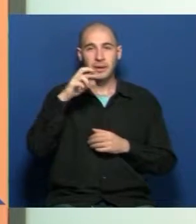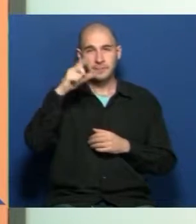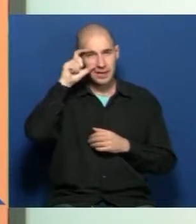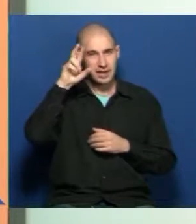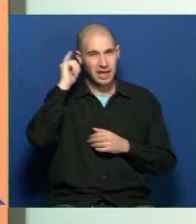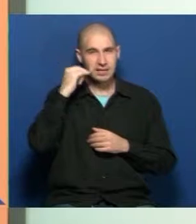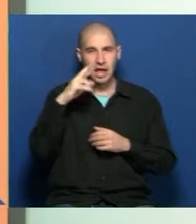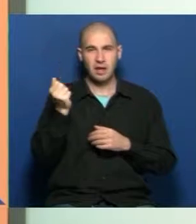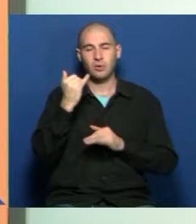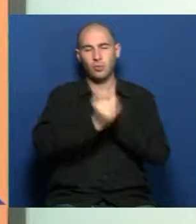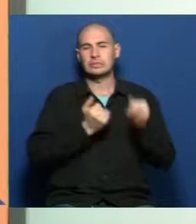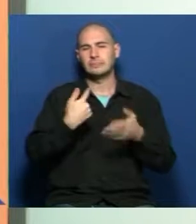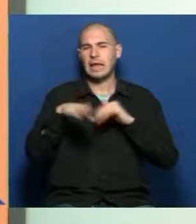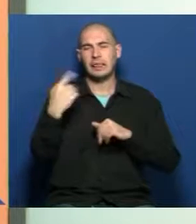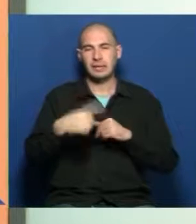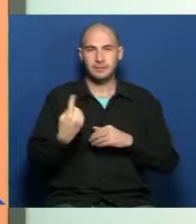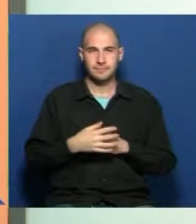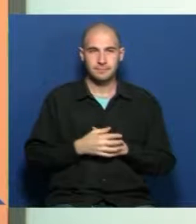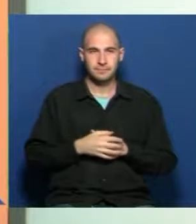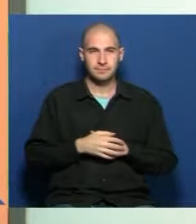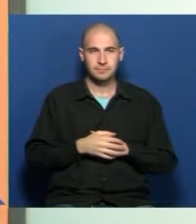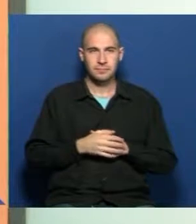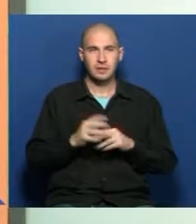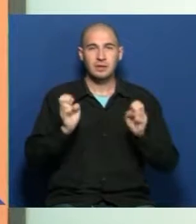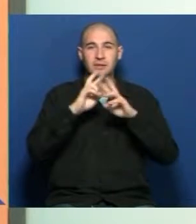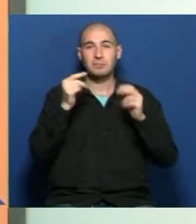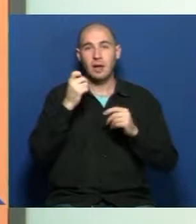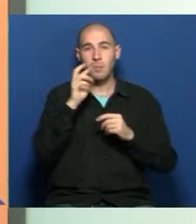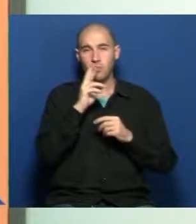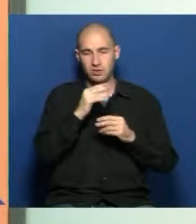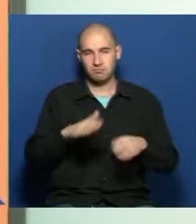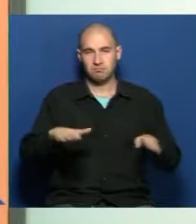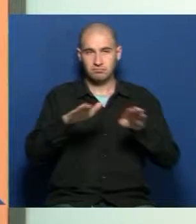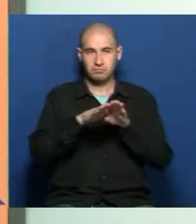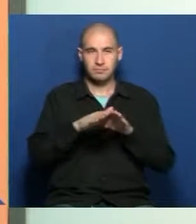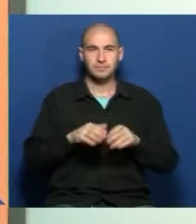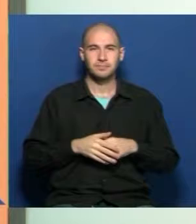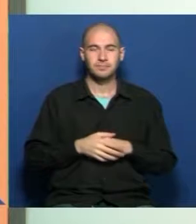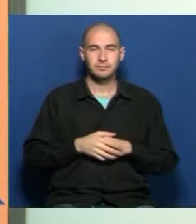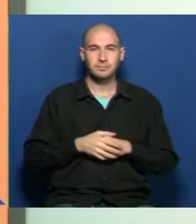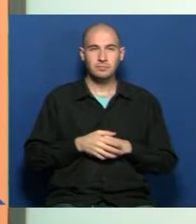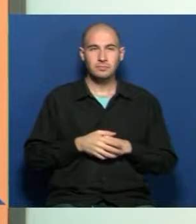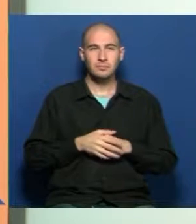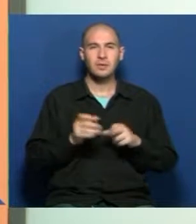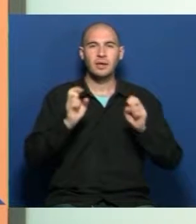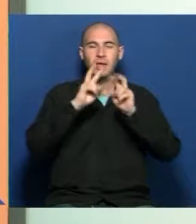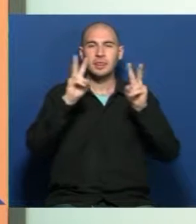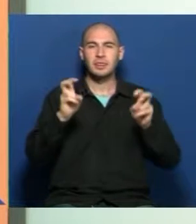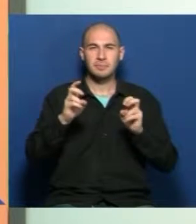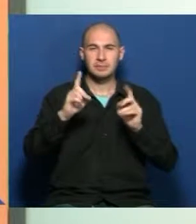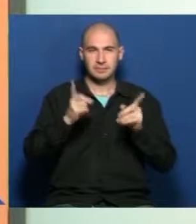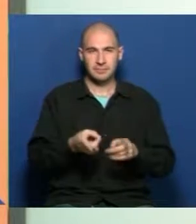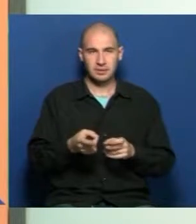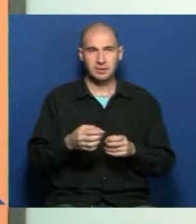que él ha planteado más es el tema de género, de paridad de género, y el tema de que en